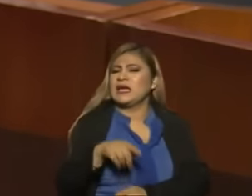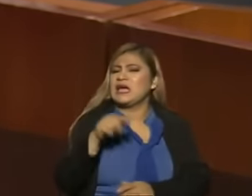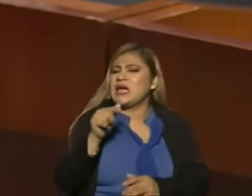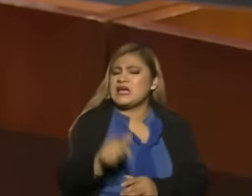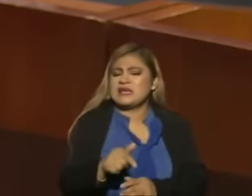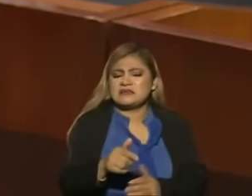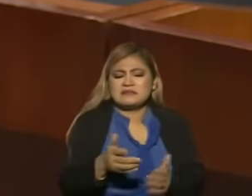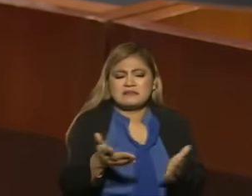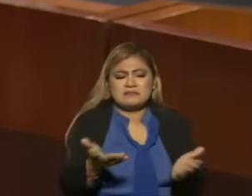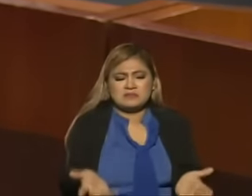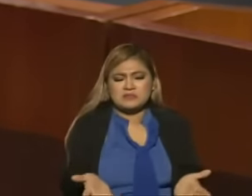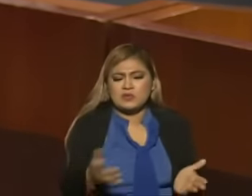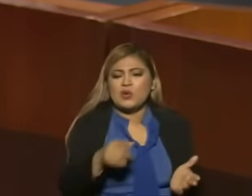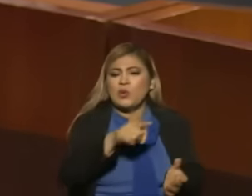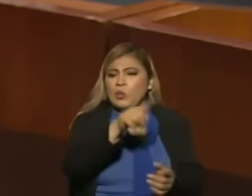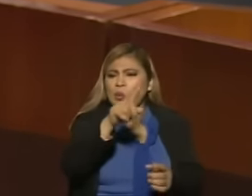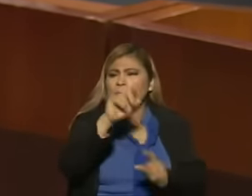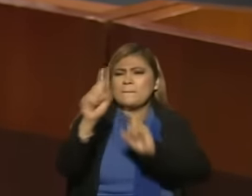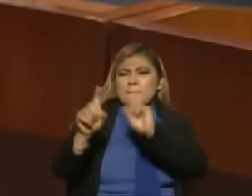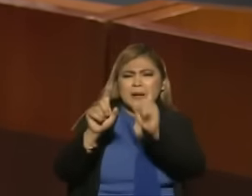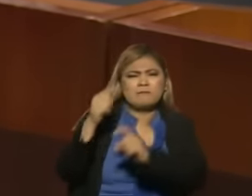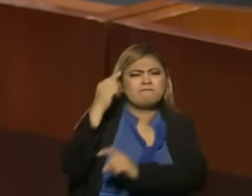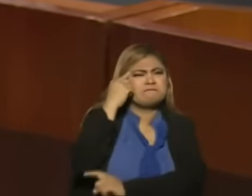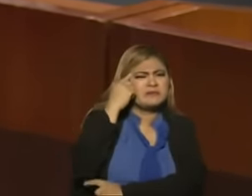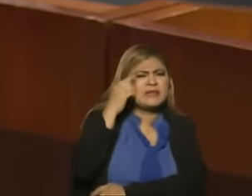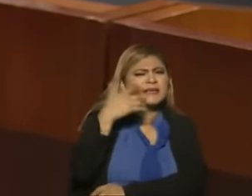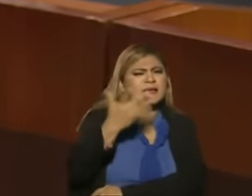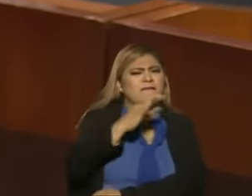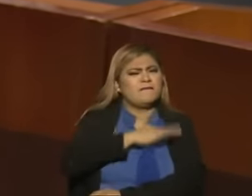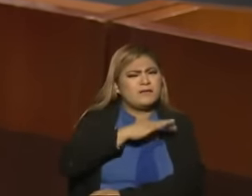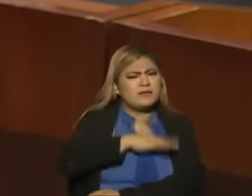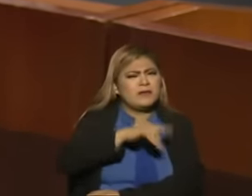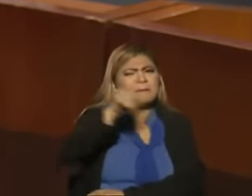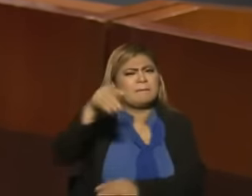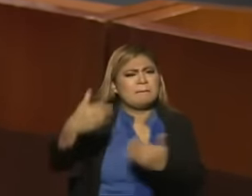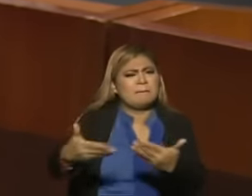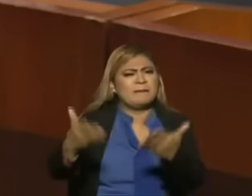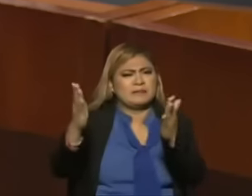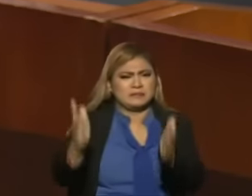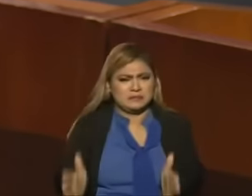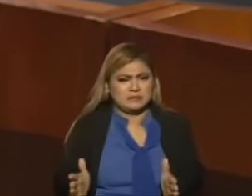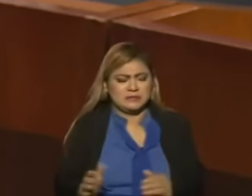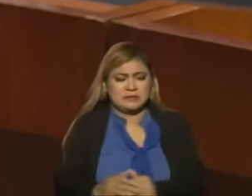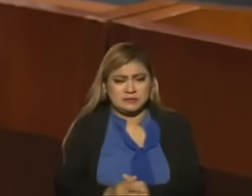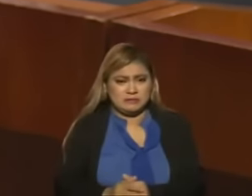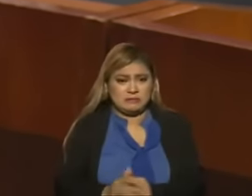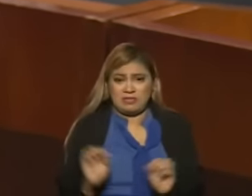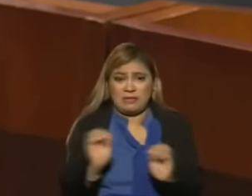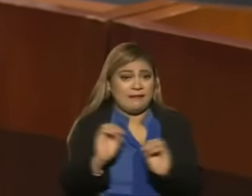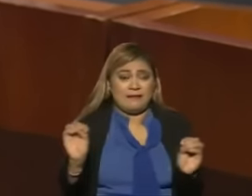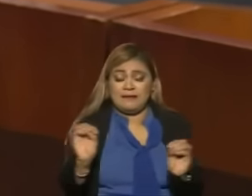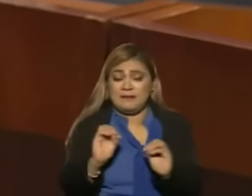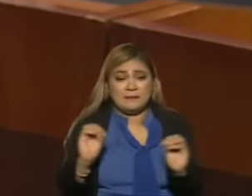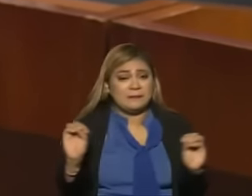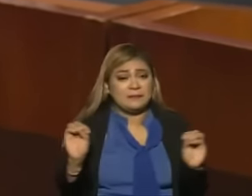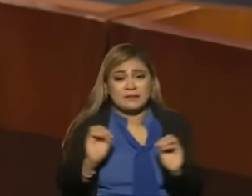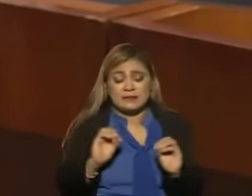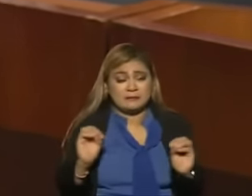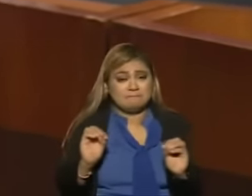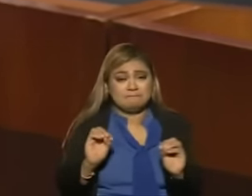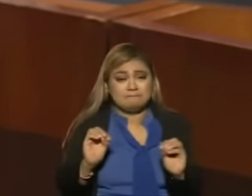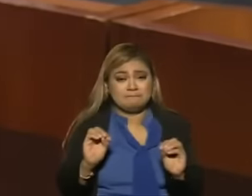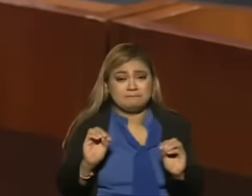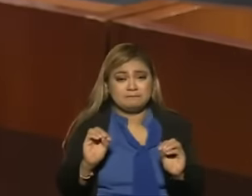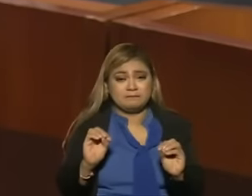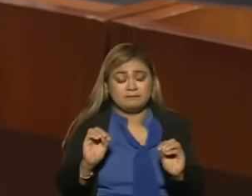sido pensando en los beneficios de un área y no ha sido pensado para ni